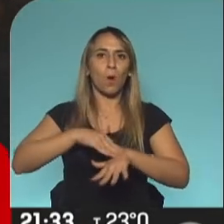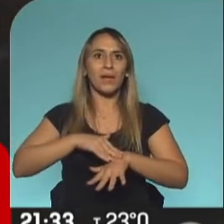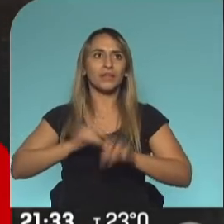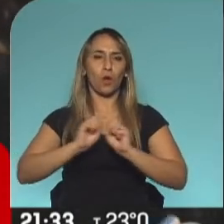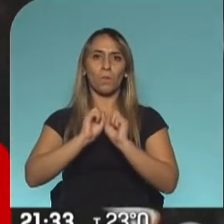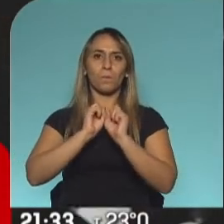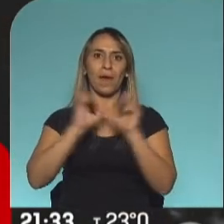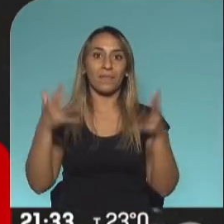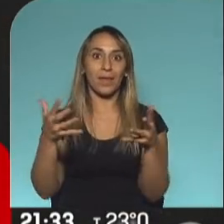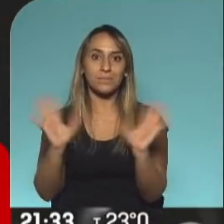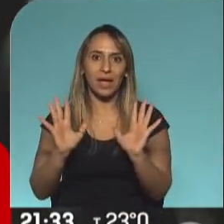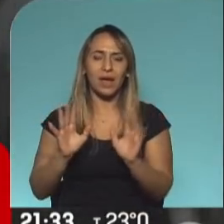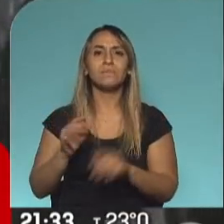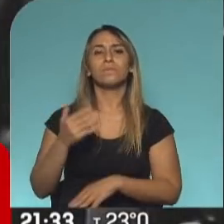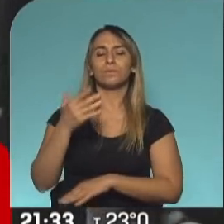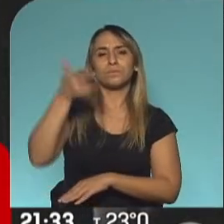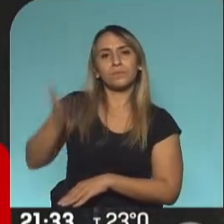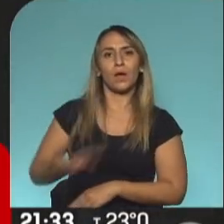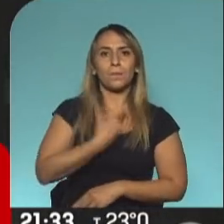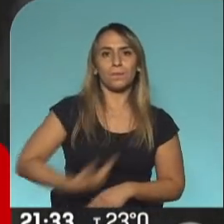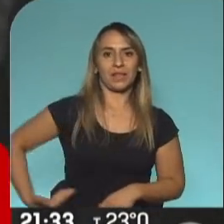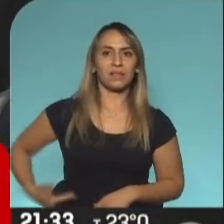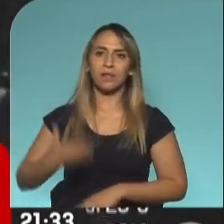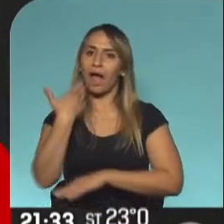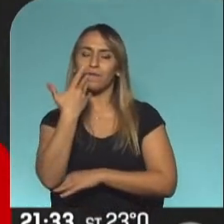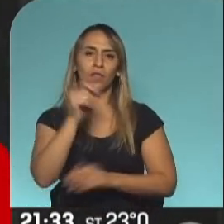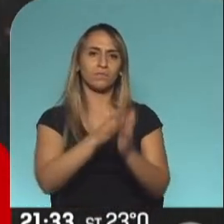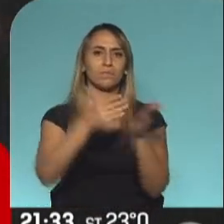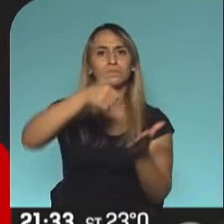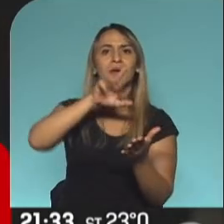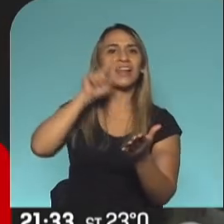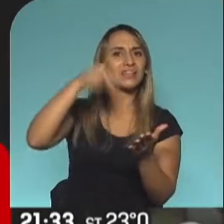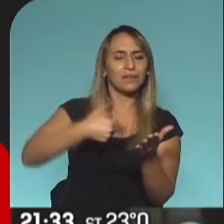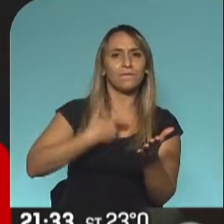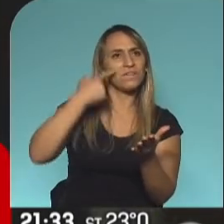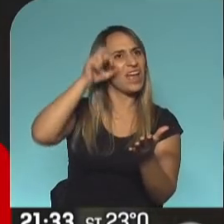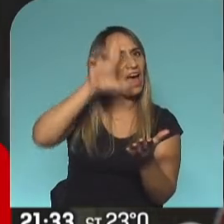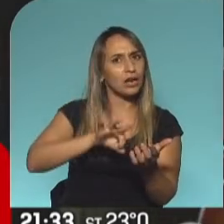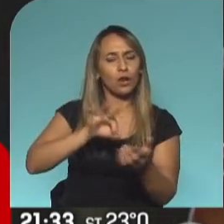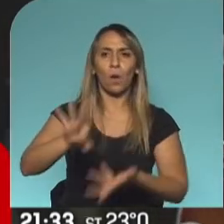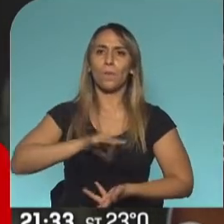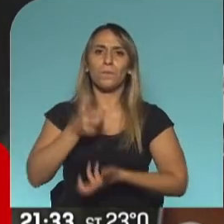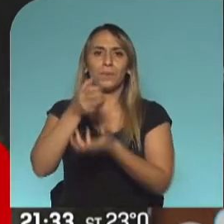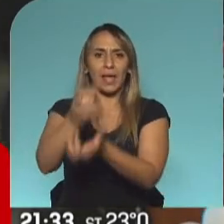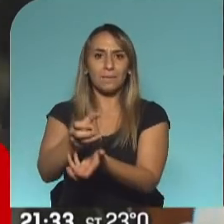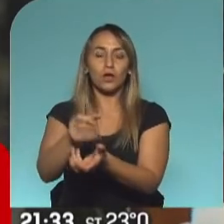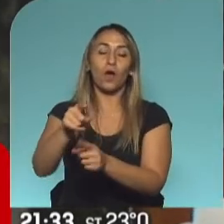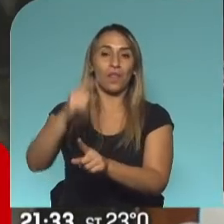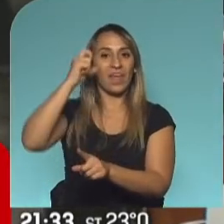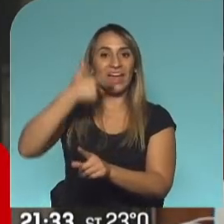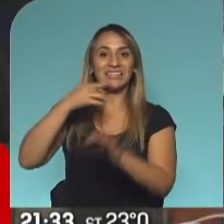Martín Fierro, con citas también al Premio Nobel de la Paz de la República Argentina, Pérez Esquivel.